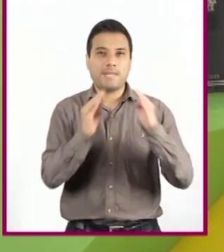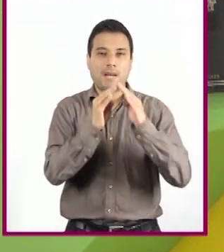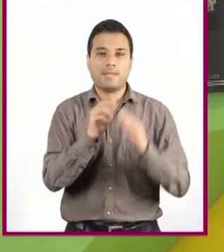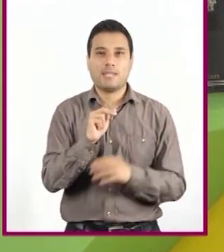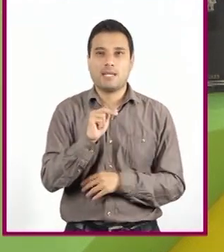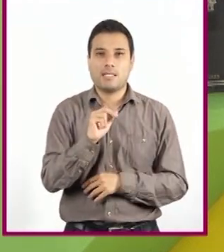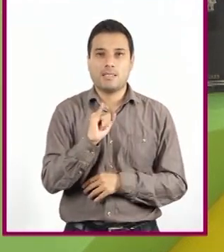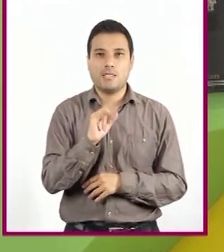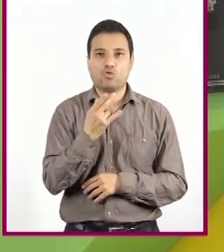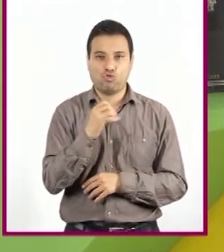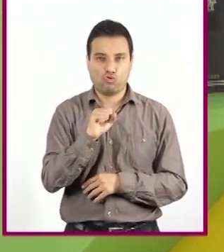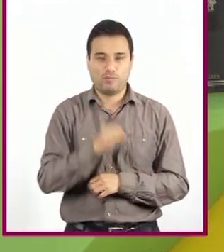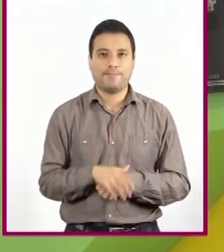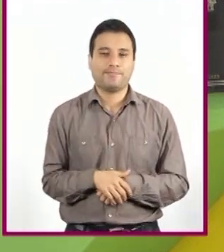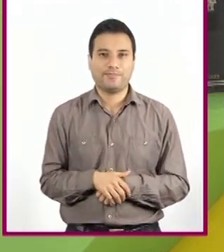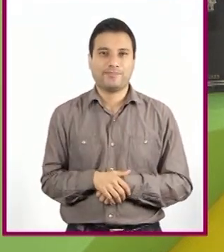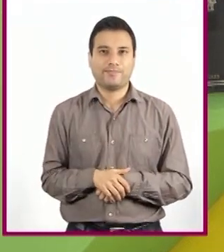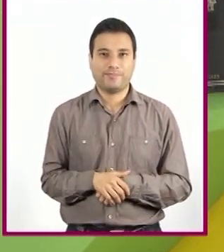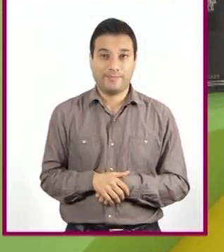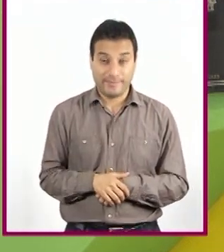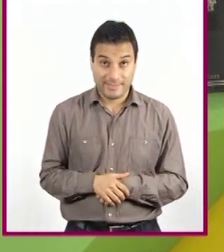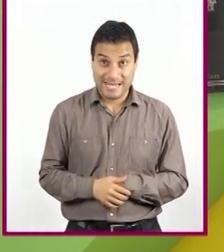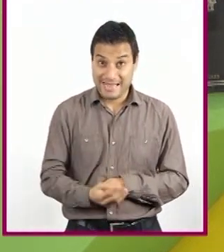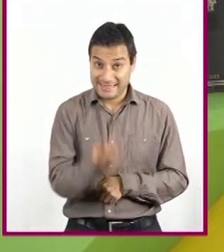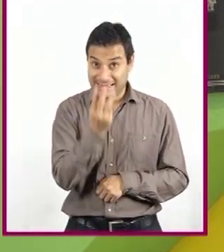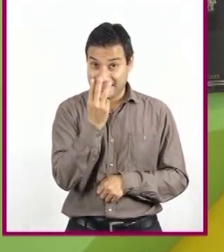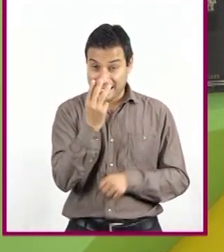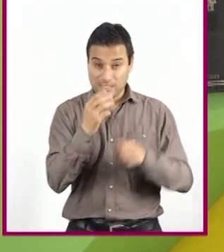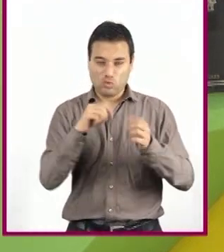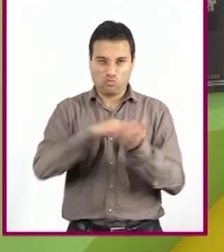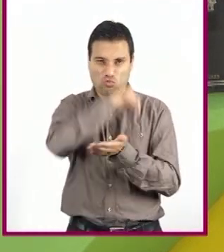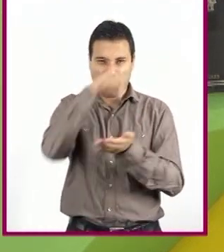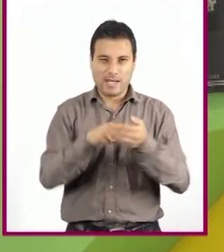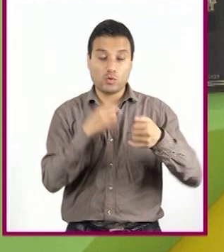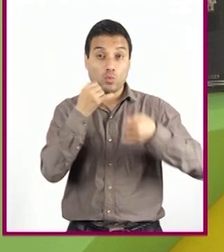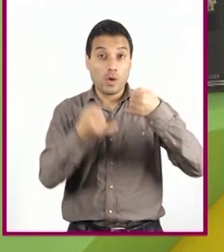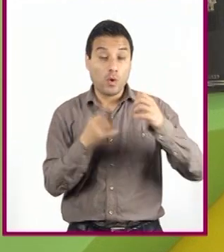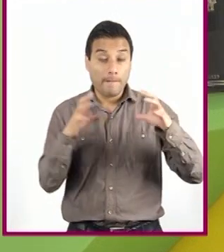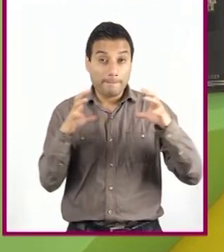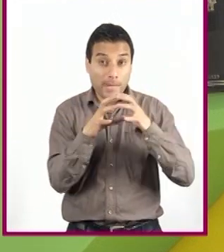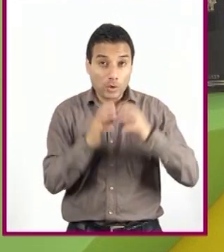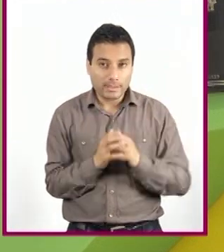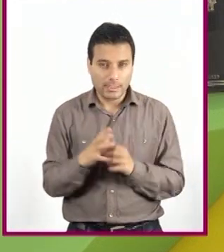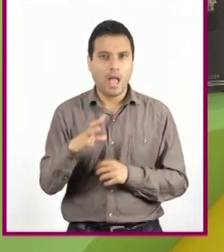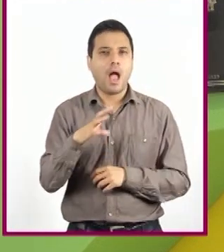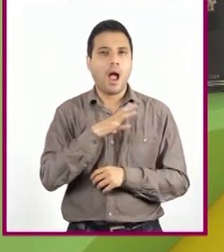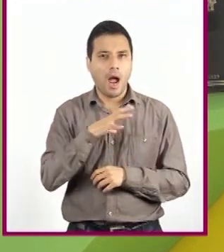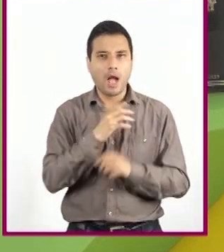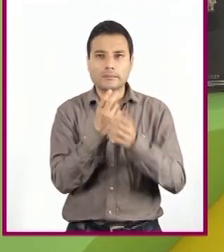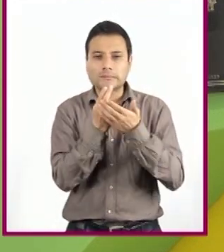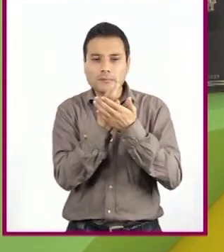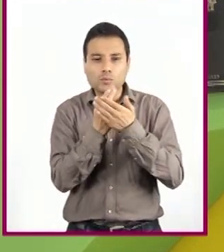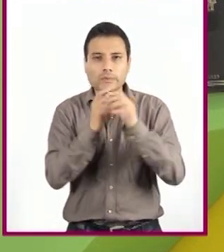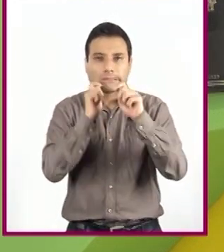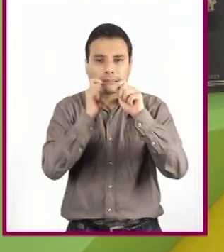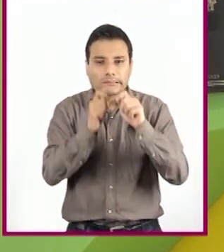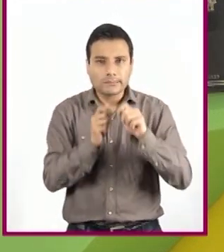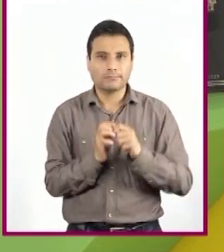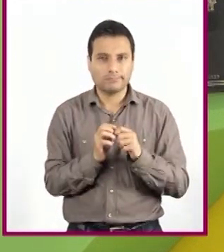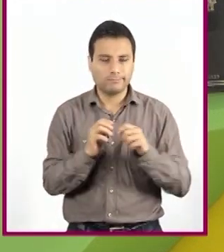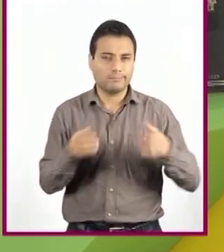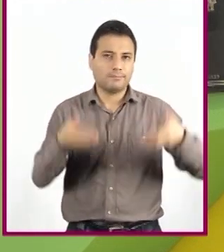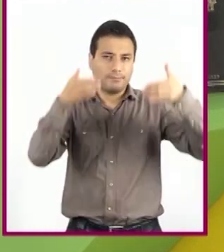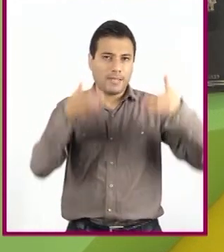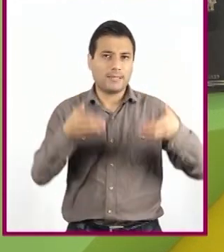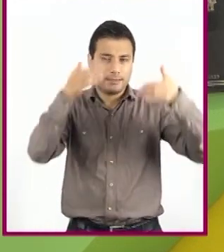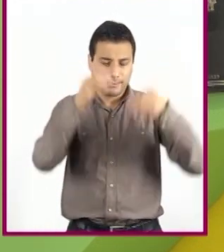Nichos. Tres de los juegos de pelota del Tajín poseen bajorrelieves esculpidos sobre las paredes